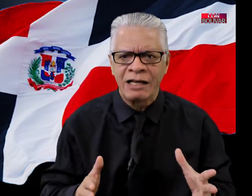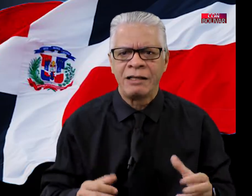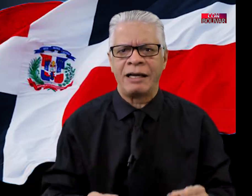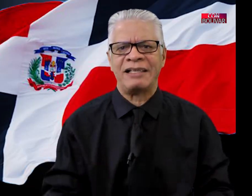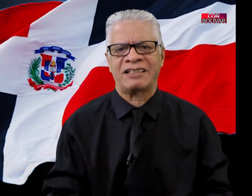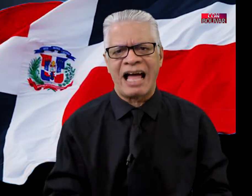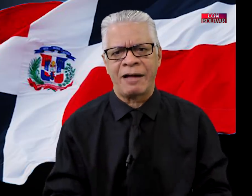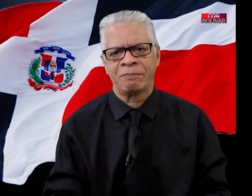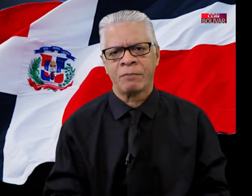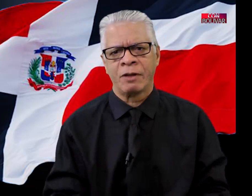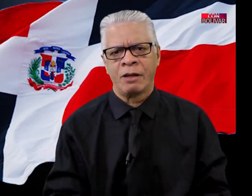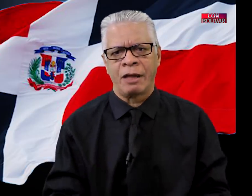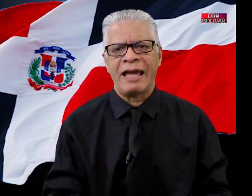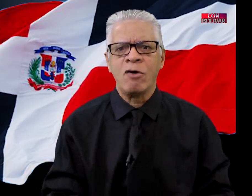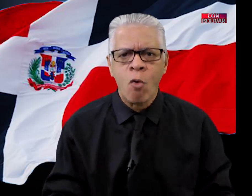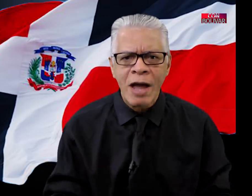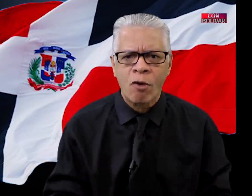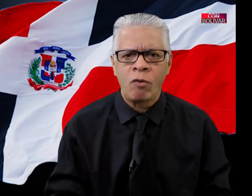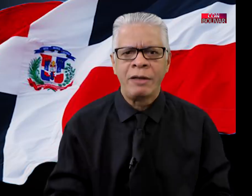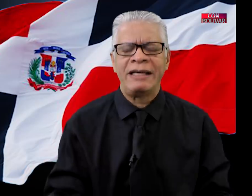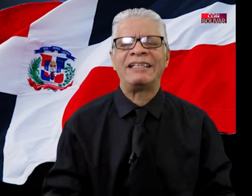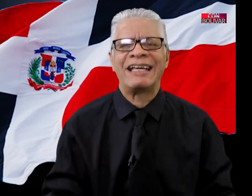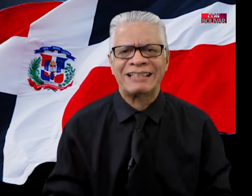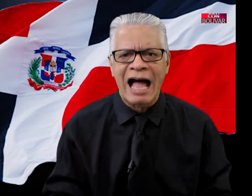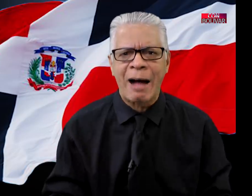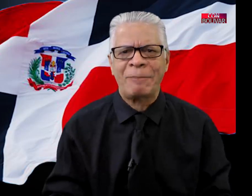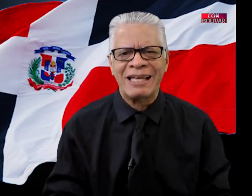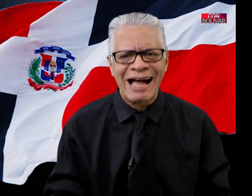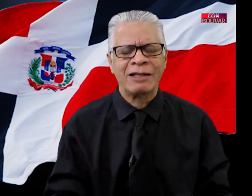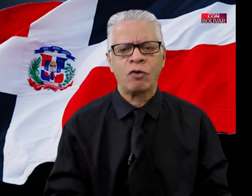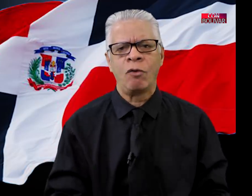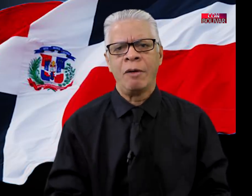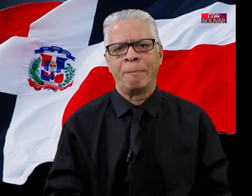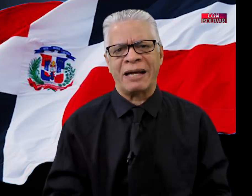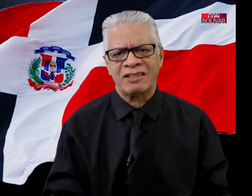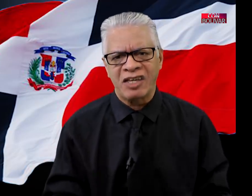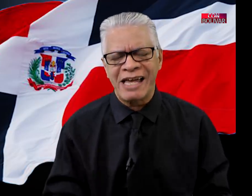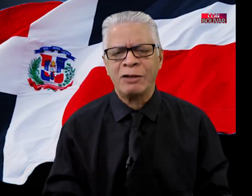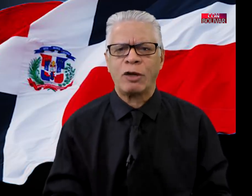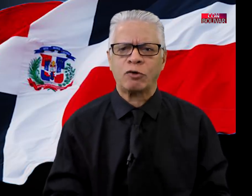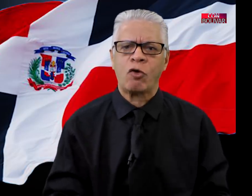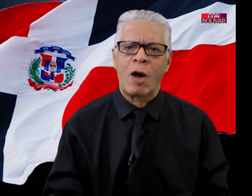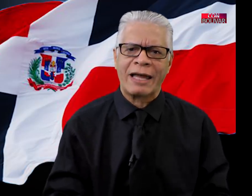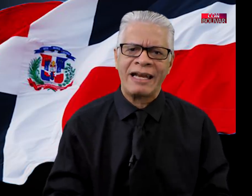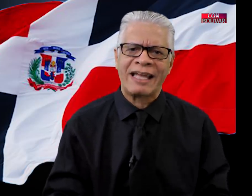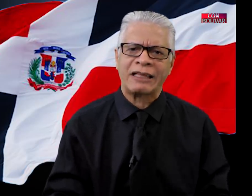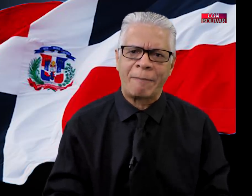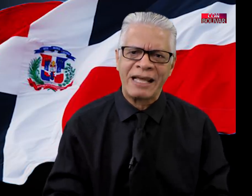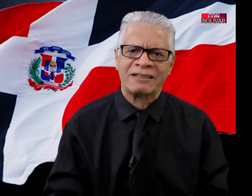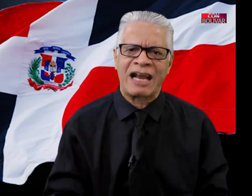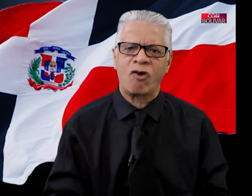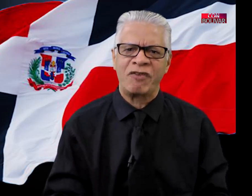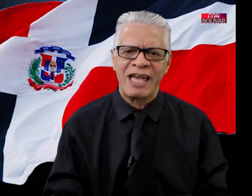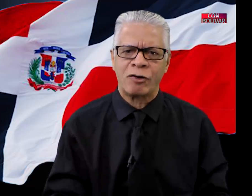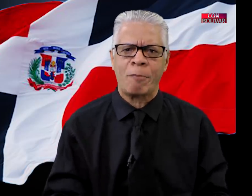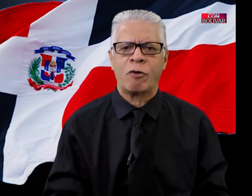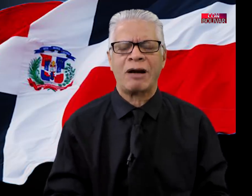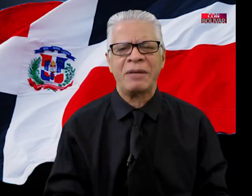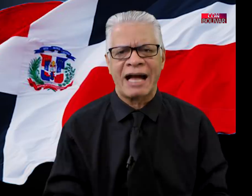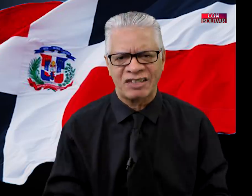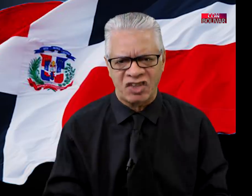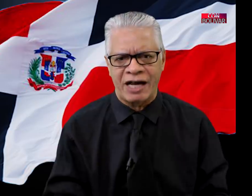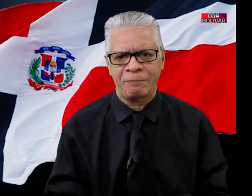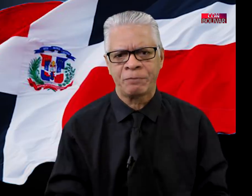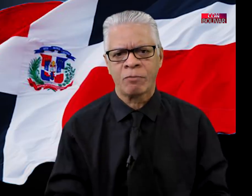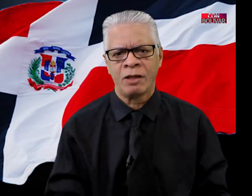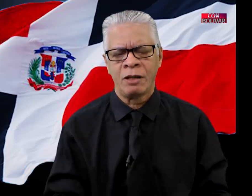ya está en juego y se está aplicando, persiguiendo a todo aquel que adverse al gobierno por la